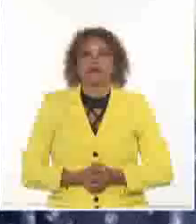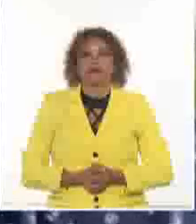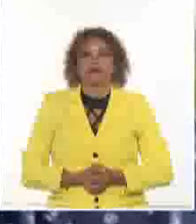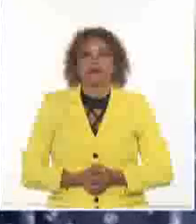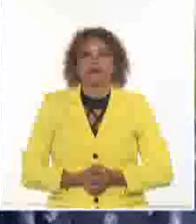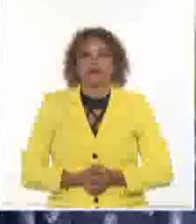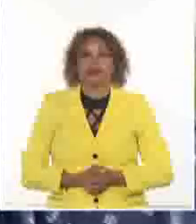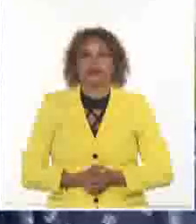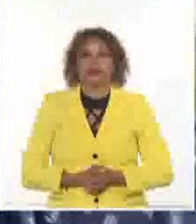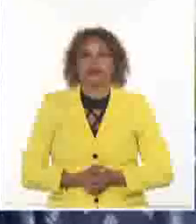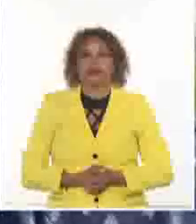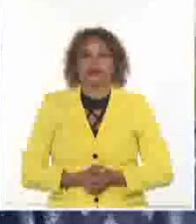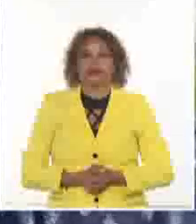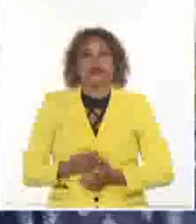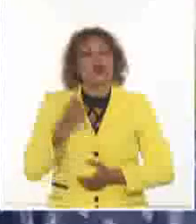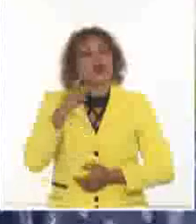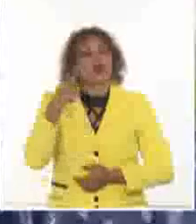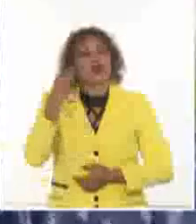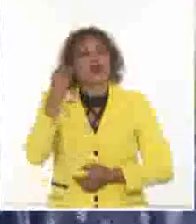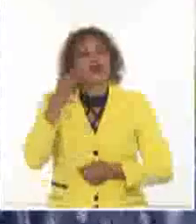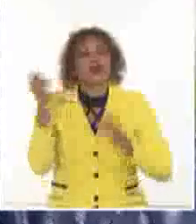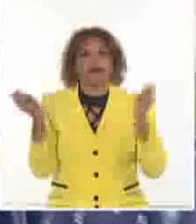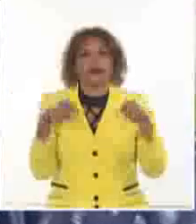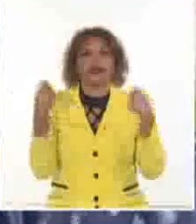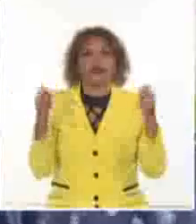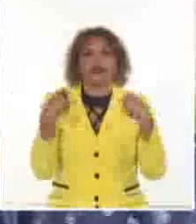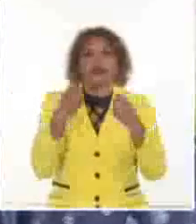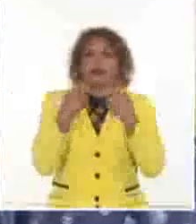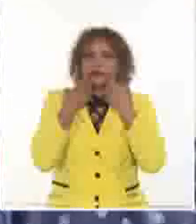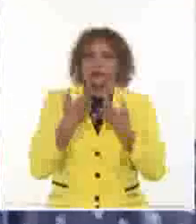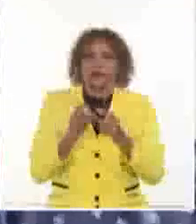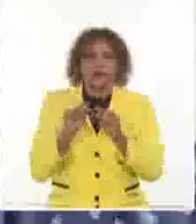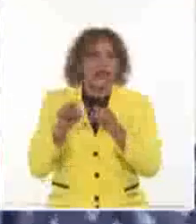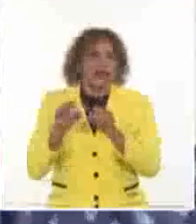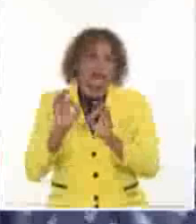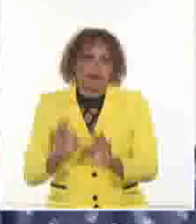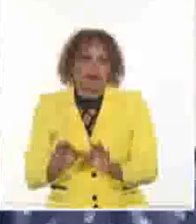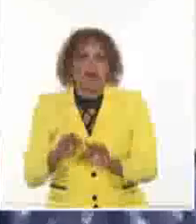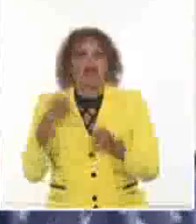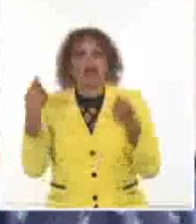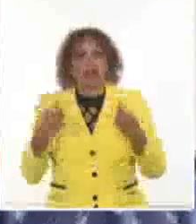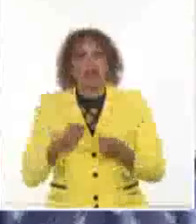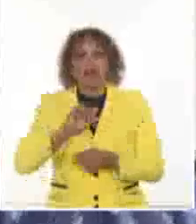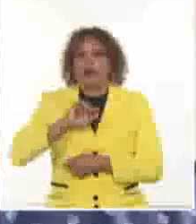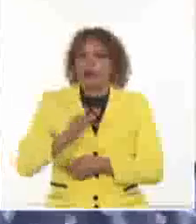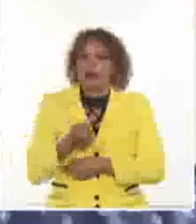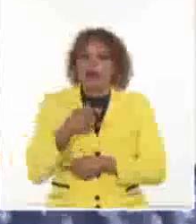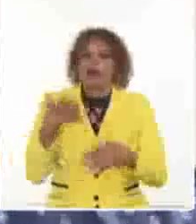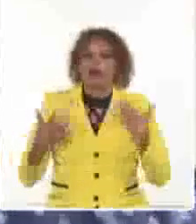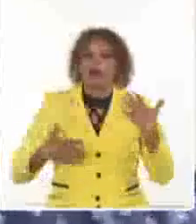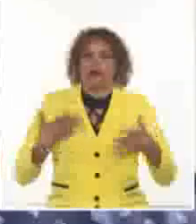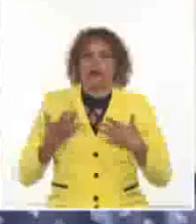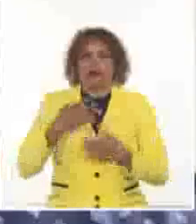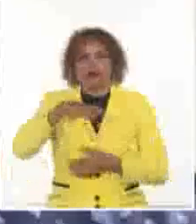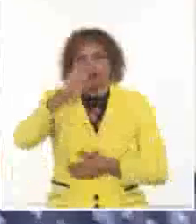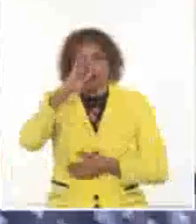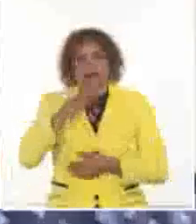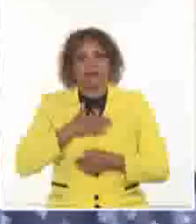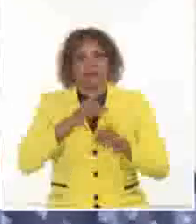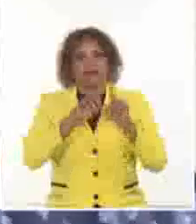de los festivales más importantes que tienen que celebrarse en el país. Se trata de un